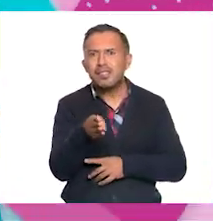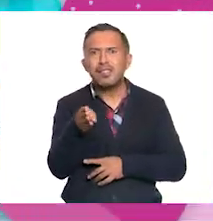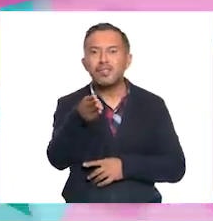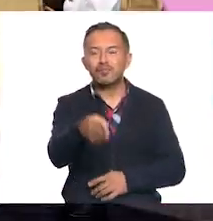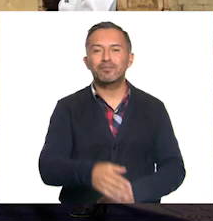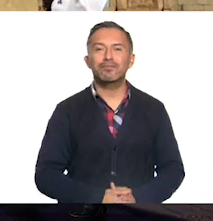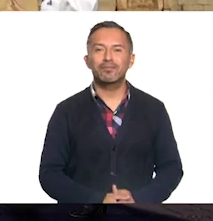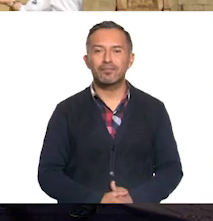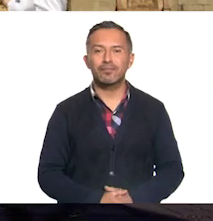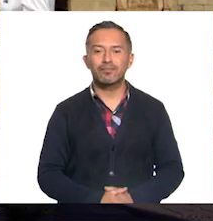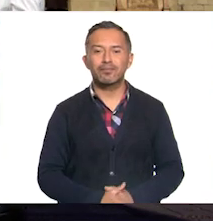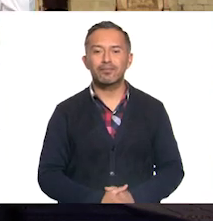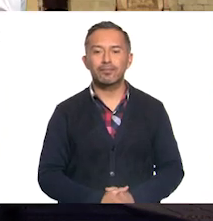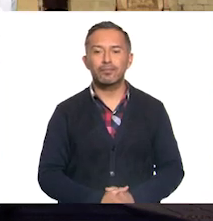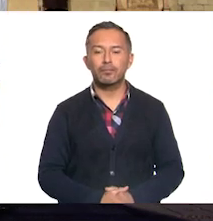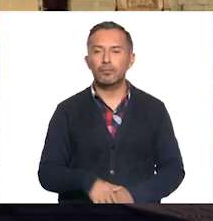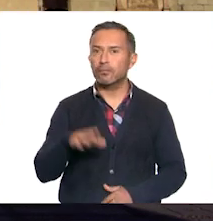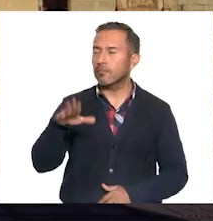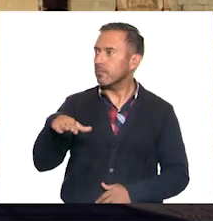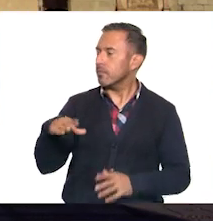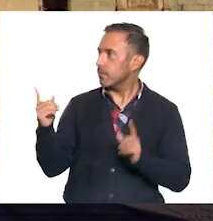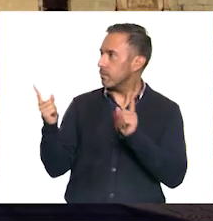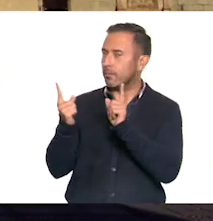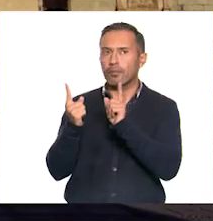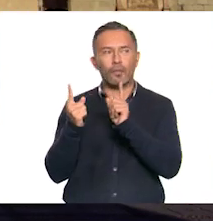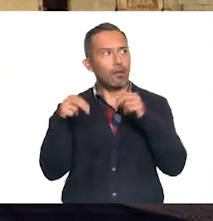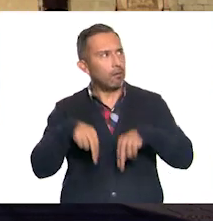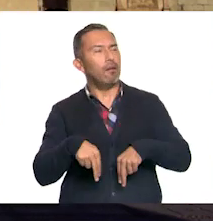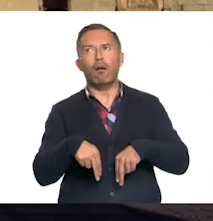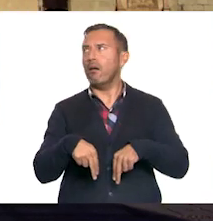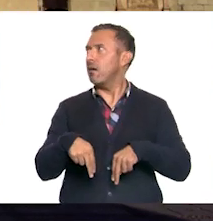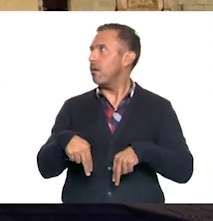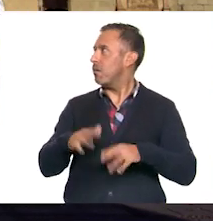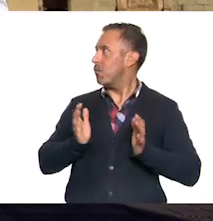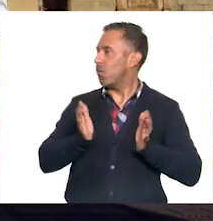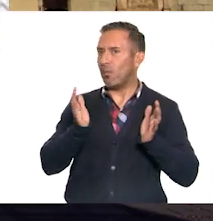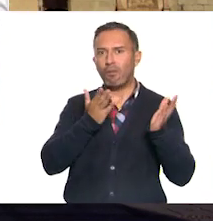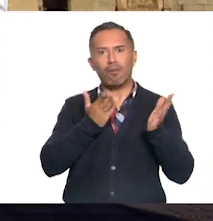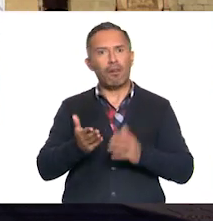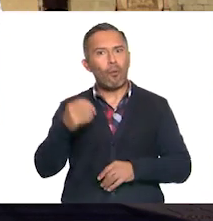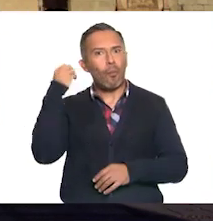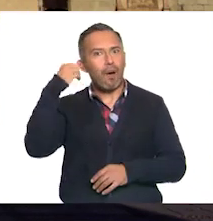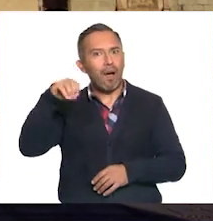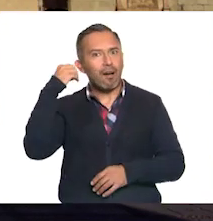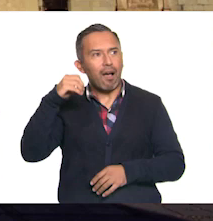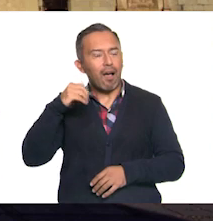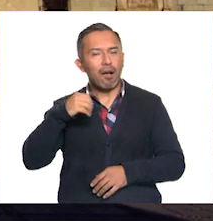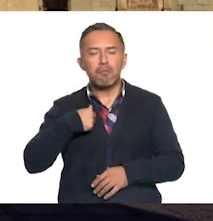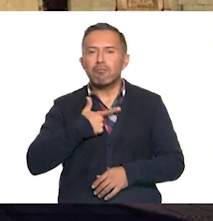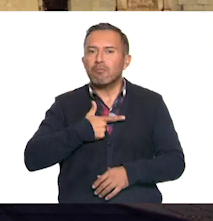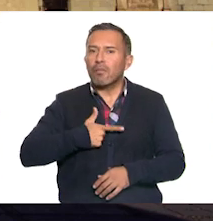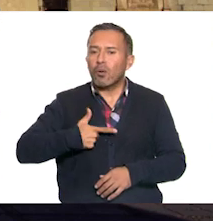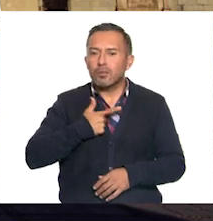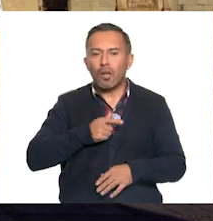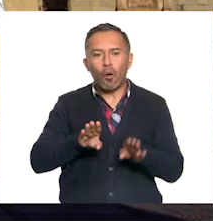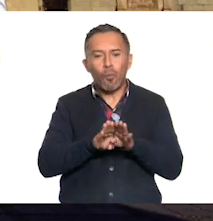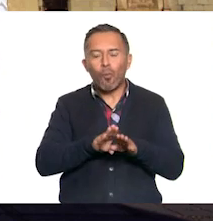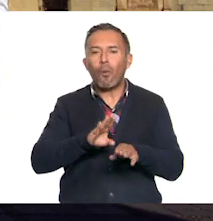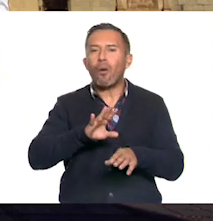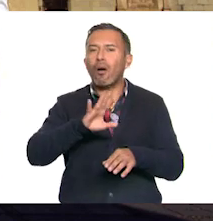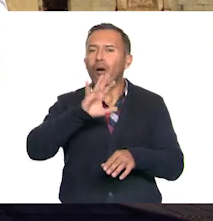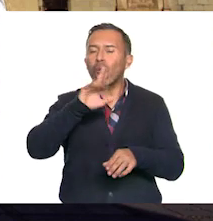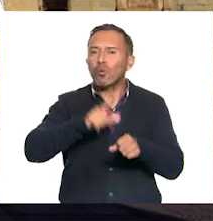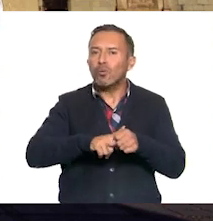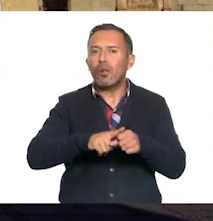rompecabezas. Maestra, Oaxaca me encanta. Tiene una riqueza cultural y gastronómica impresionante.